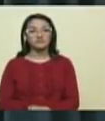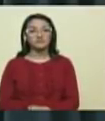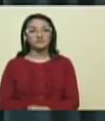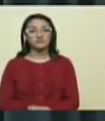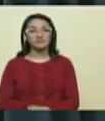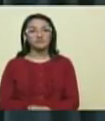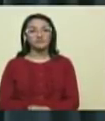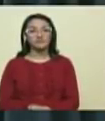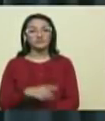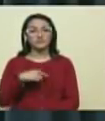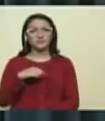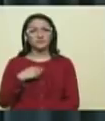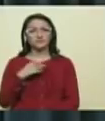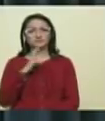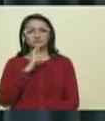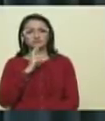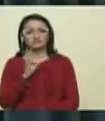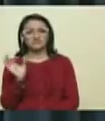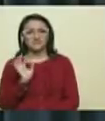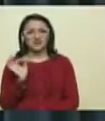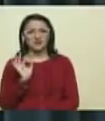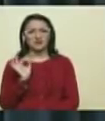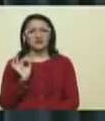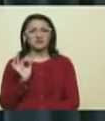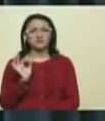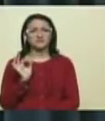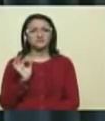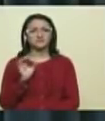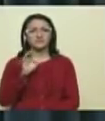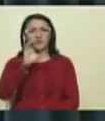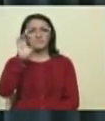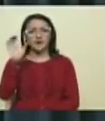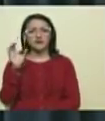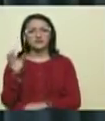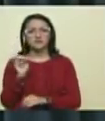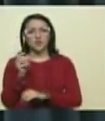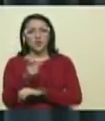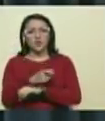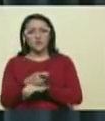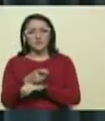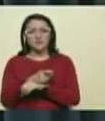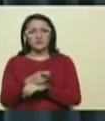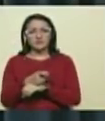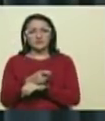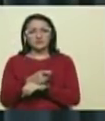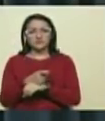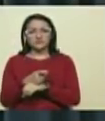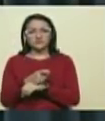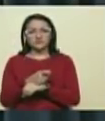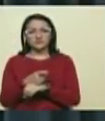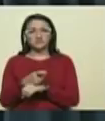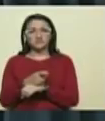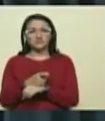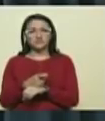no hacemos ningún tipo de juicio de lo que los países, los gobiernos de los países hayan